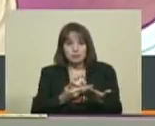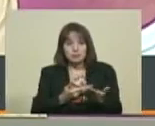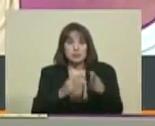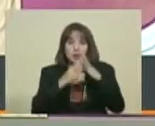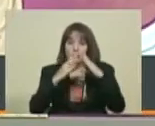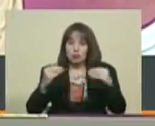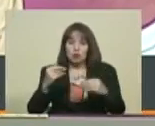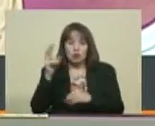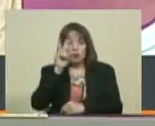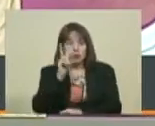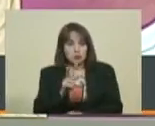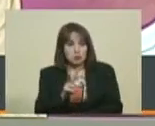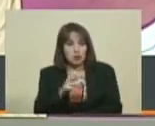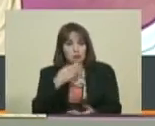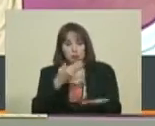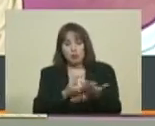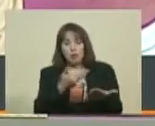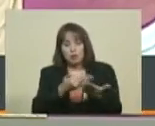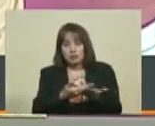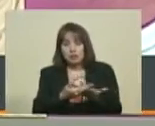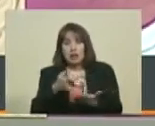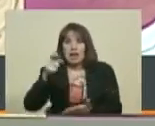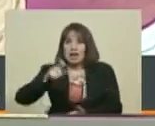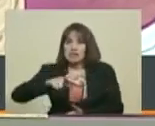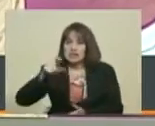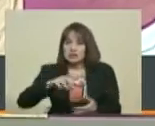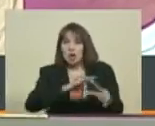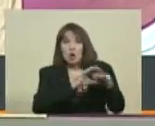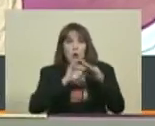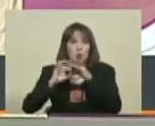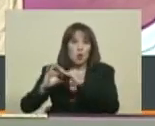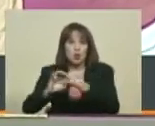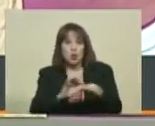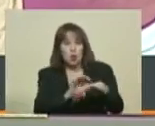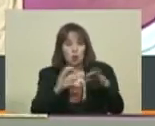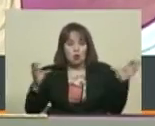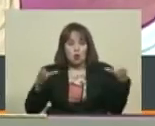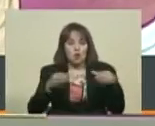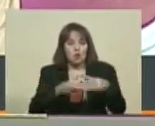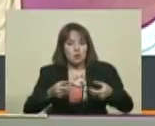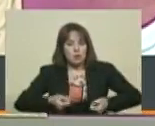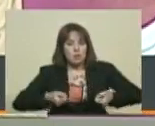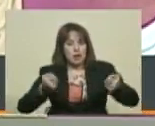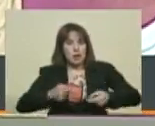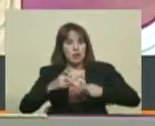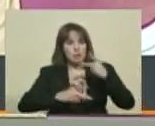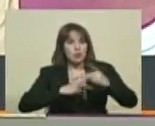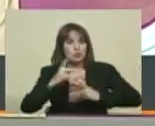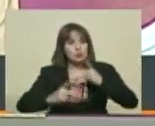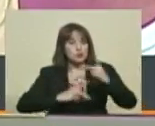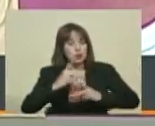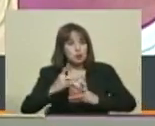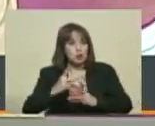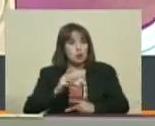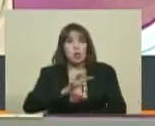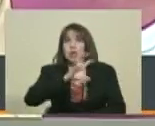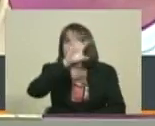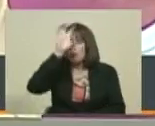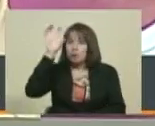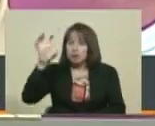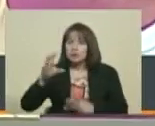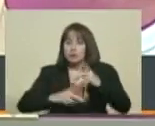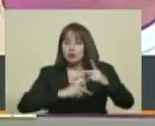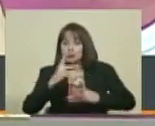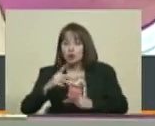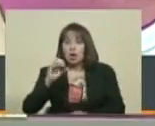desde Venezuela la necesidad de la unión en un solo plan de mercado y producción de los países productores